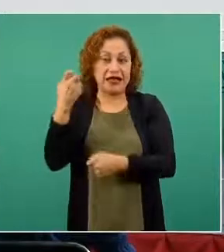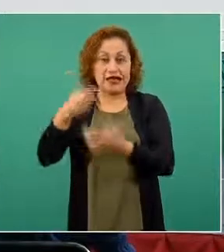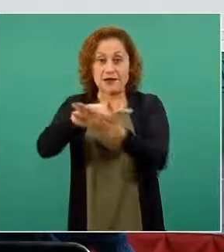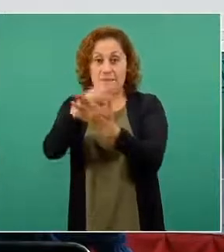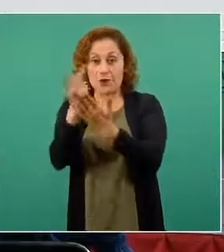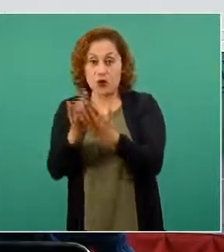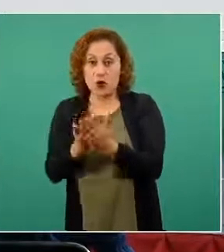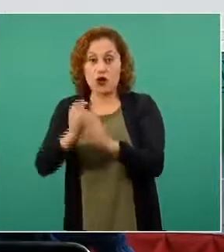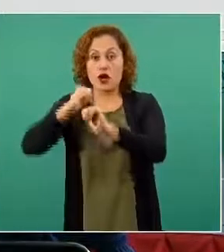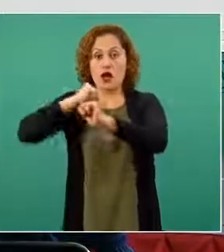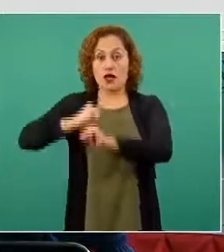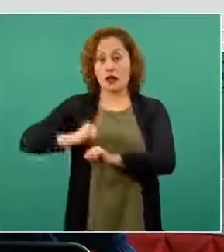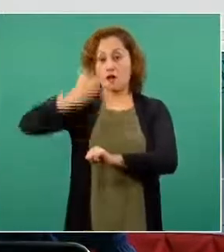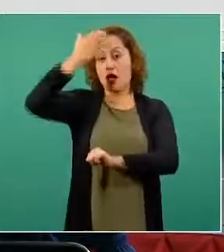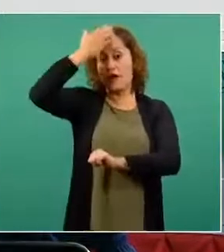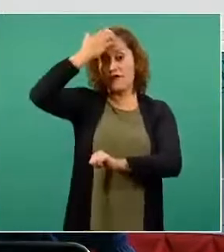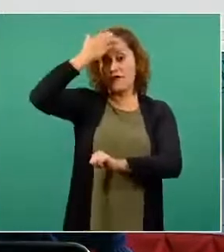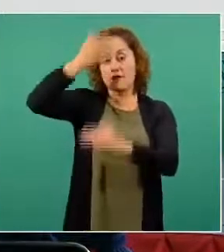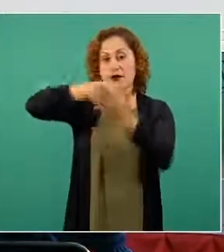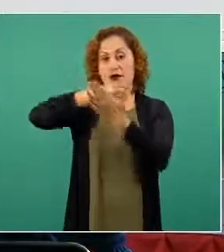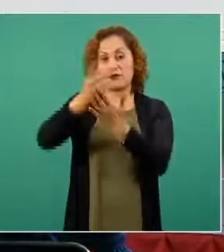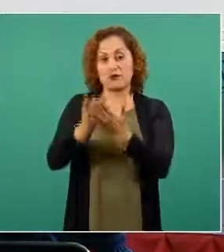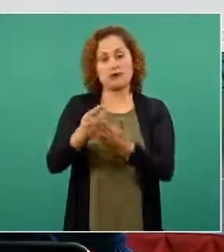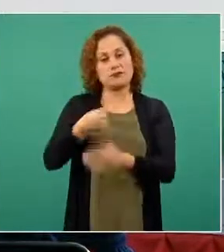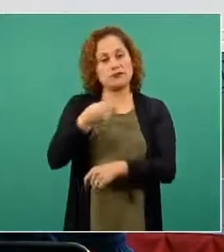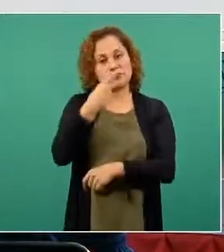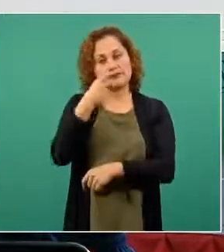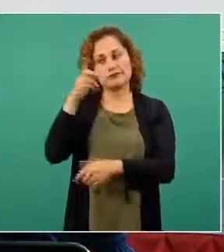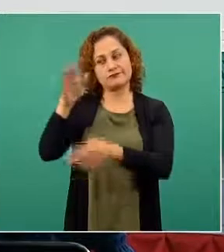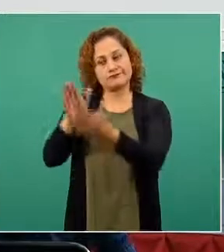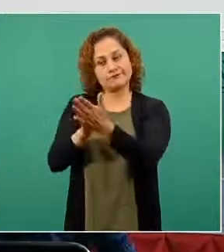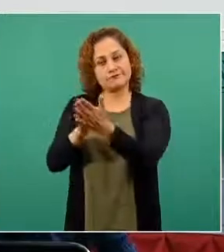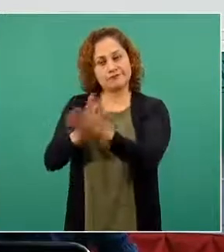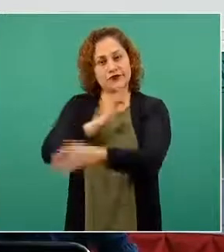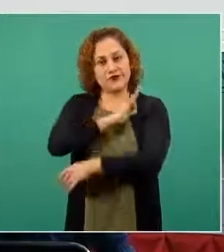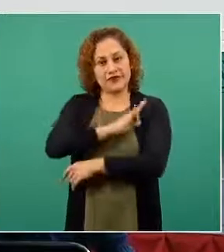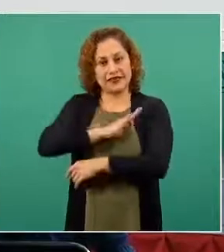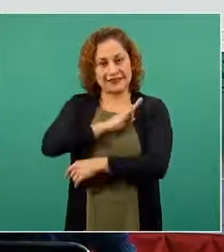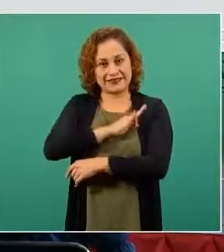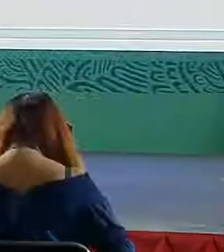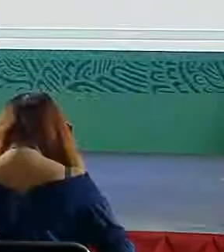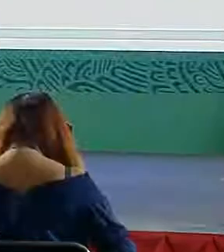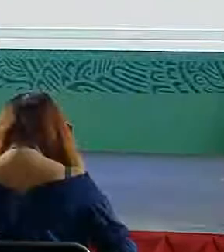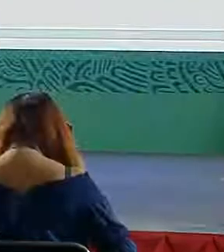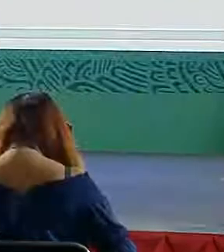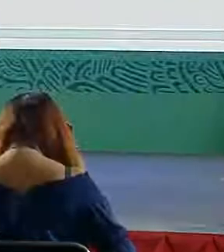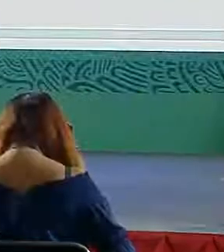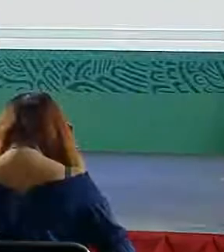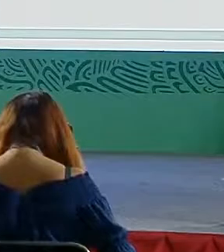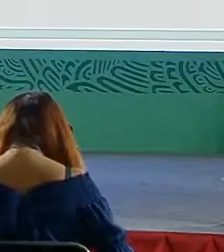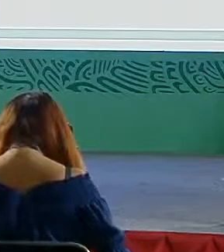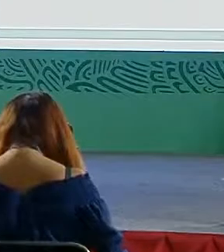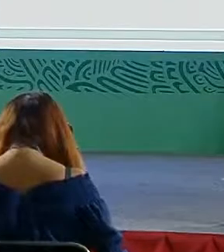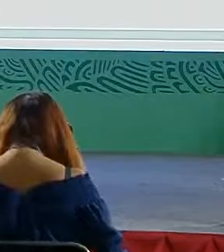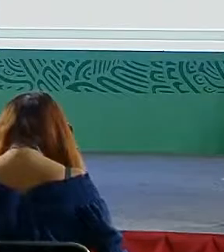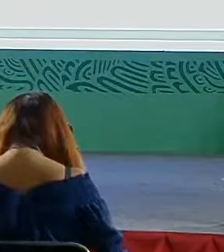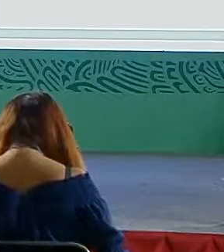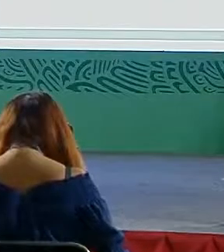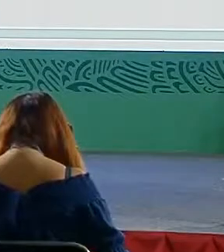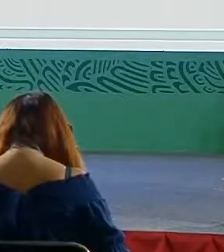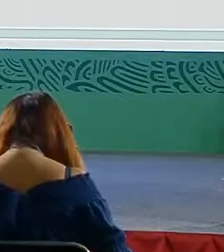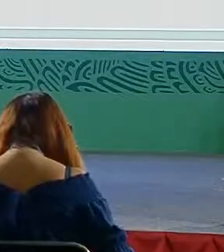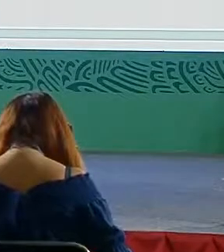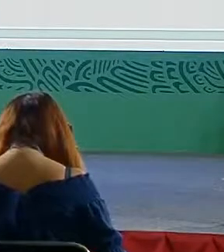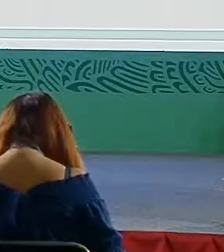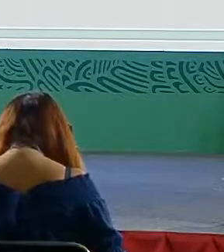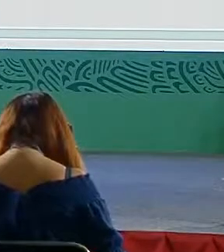enfermería, a quienes permítanme felicitar una vez más por estar en esta semana de fiesta por el Día Internacional de Enfermería.